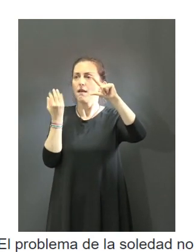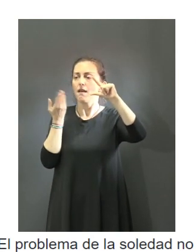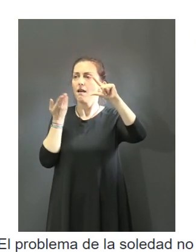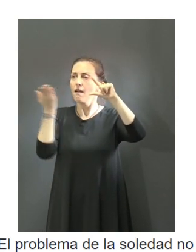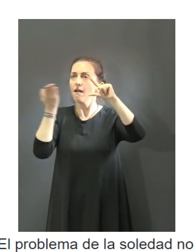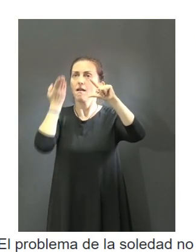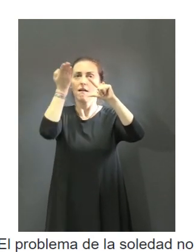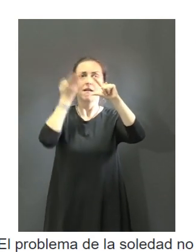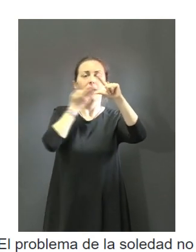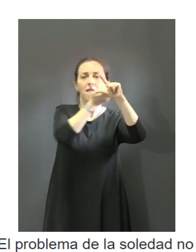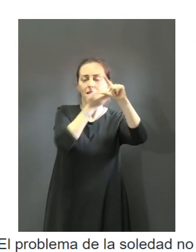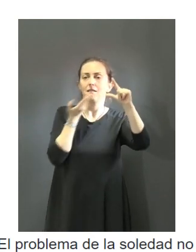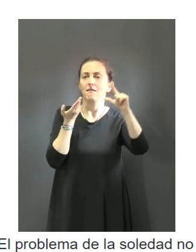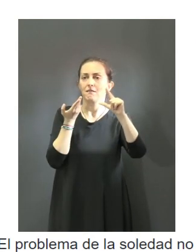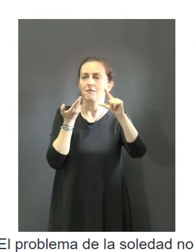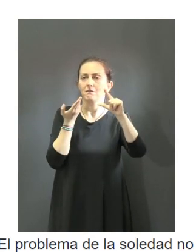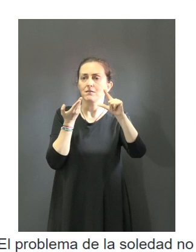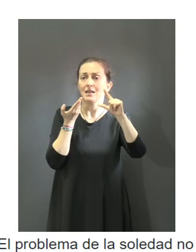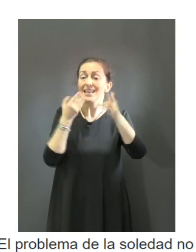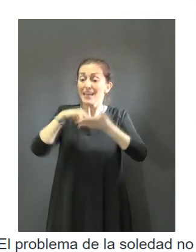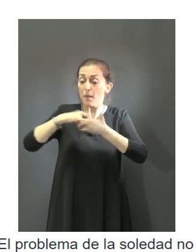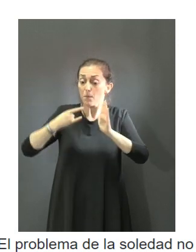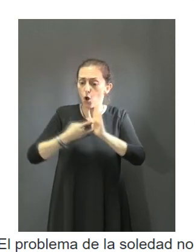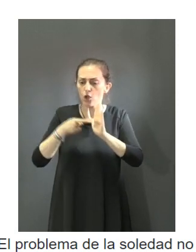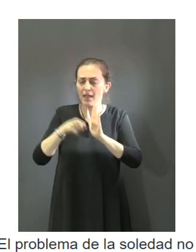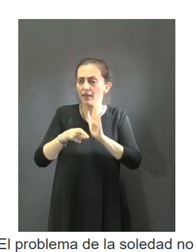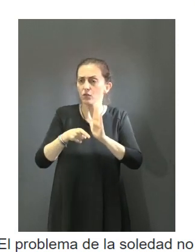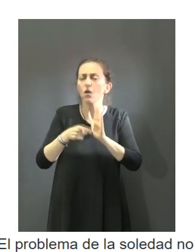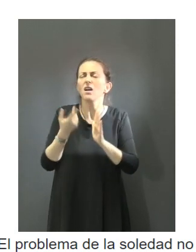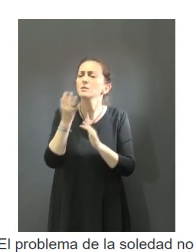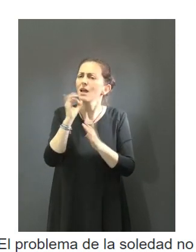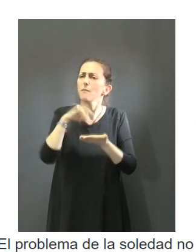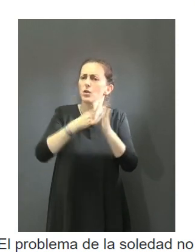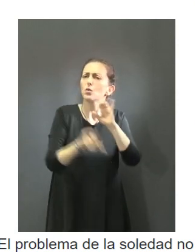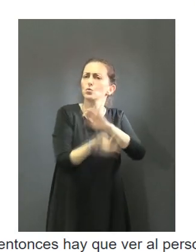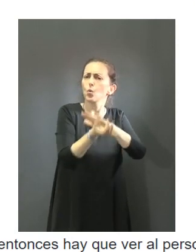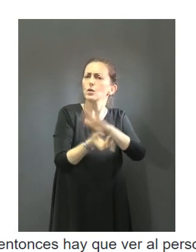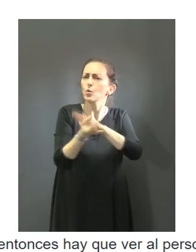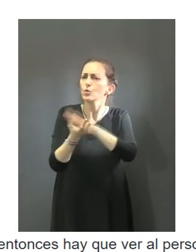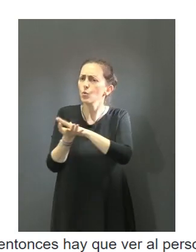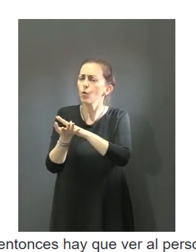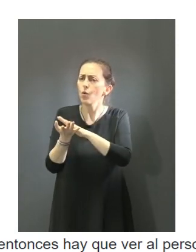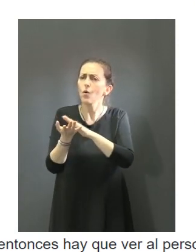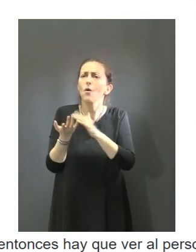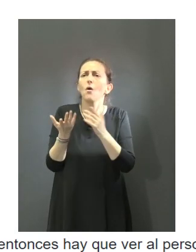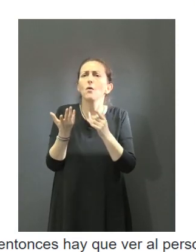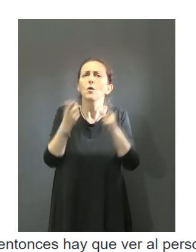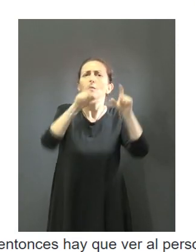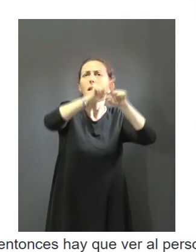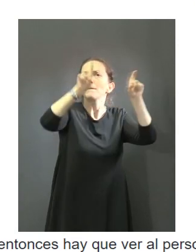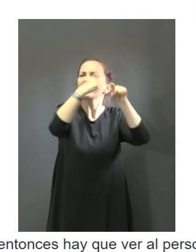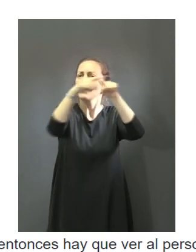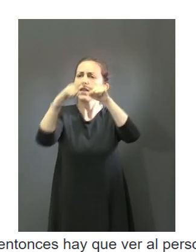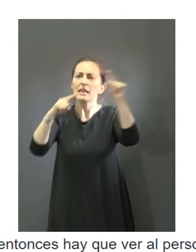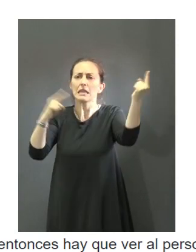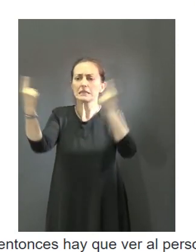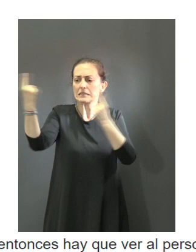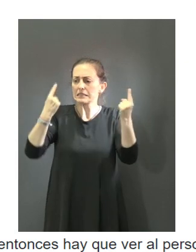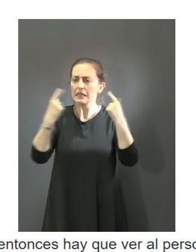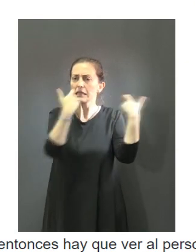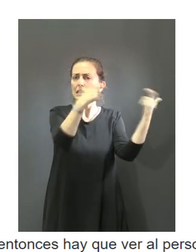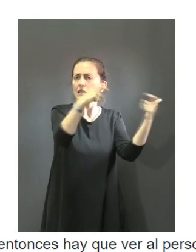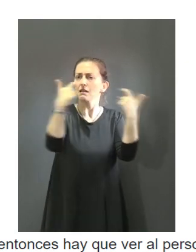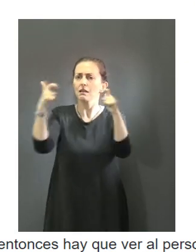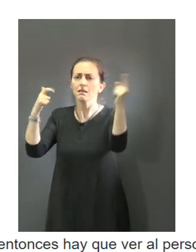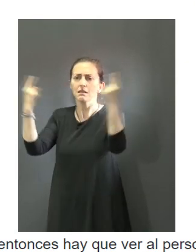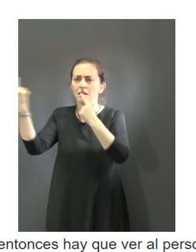invirtiendo esfuerzos en este tipo de proyectos. Cada vez son más los proyectos en los que los socios vienen de distintos ámbitos, de